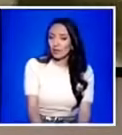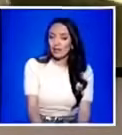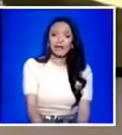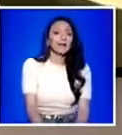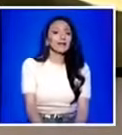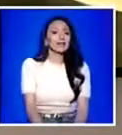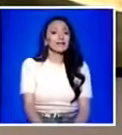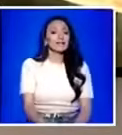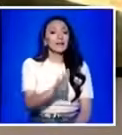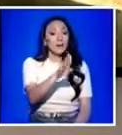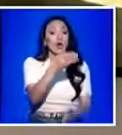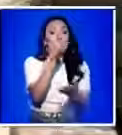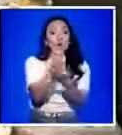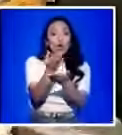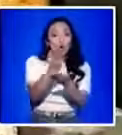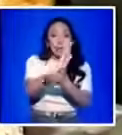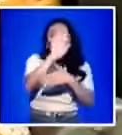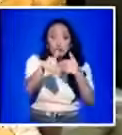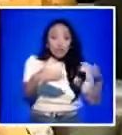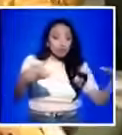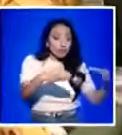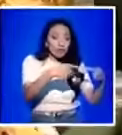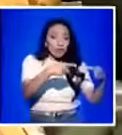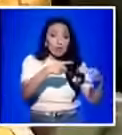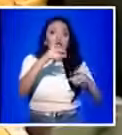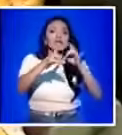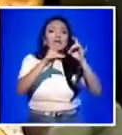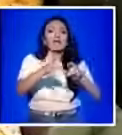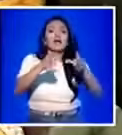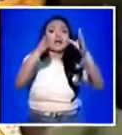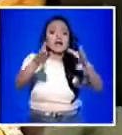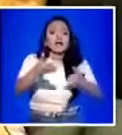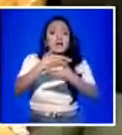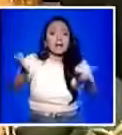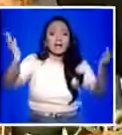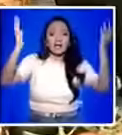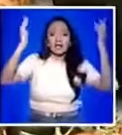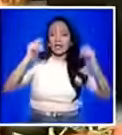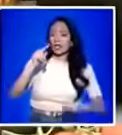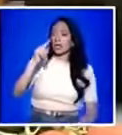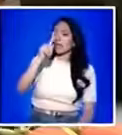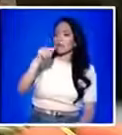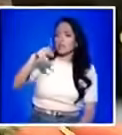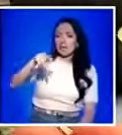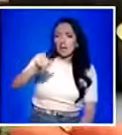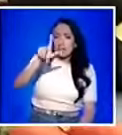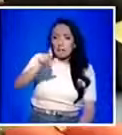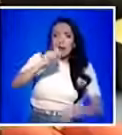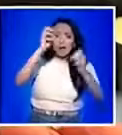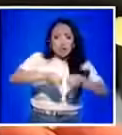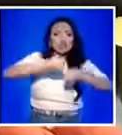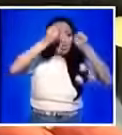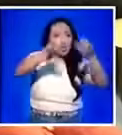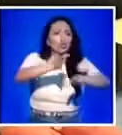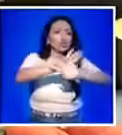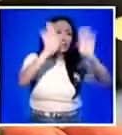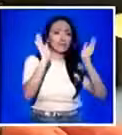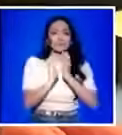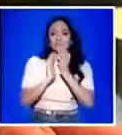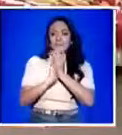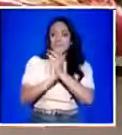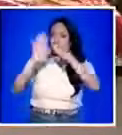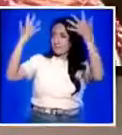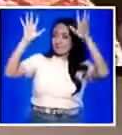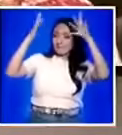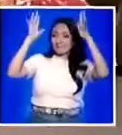Ya, por la compra de todos los ingredientes le damos de yapita una taja de zapallo porque se lo merece el cliente. ¡Bravo! Muy